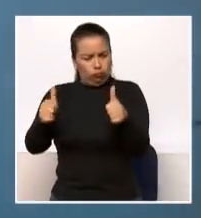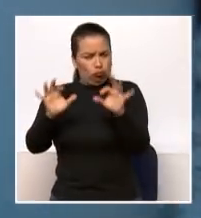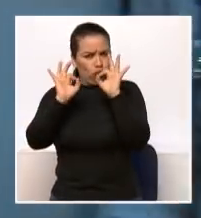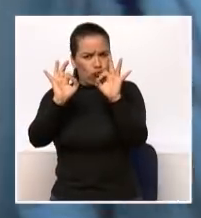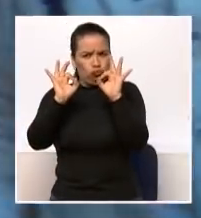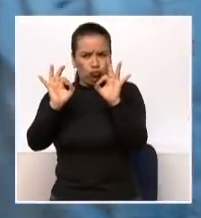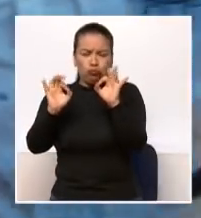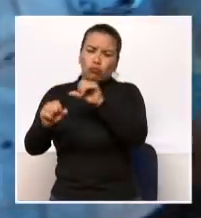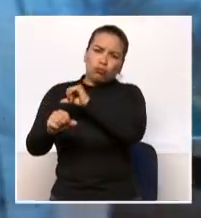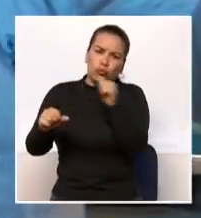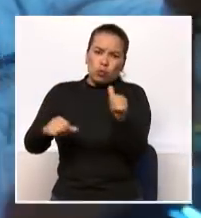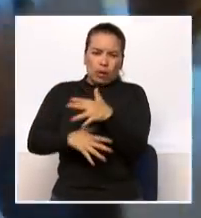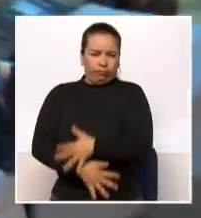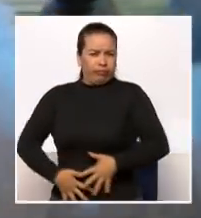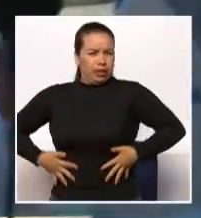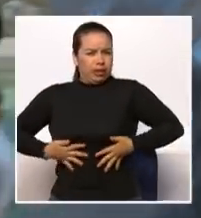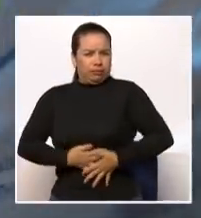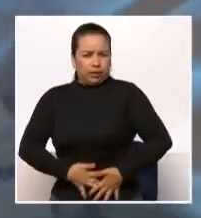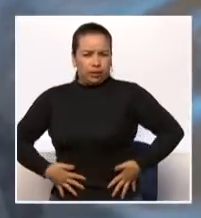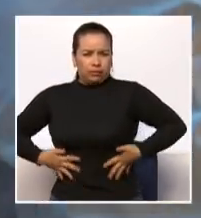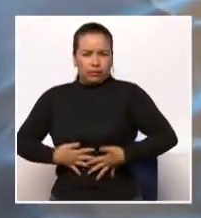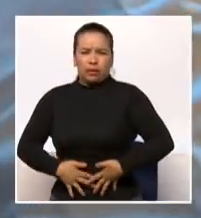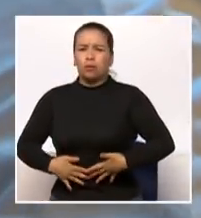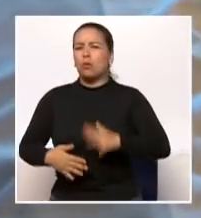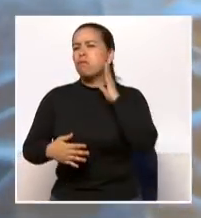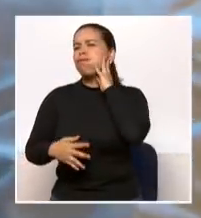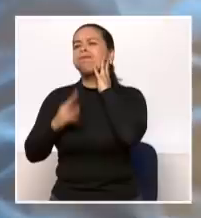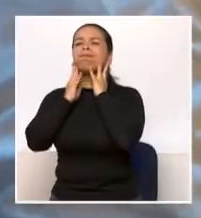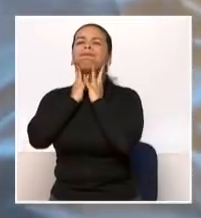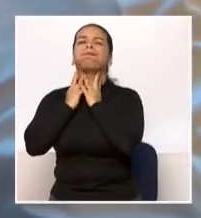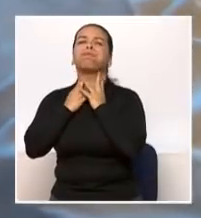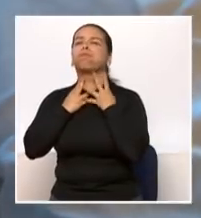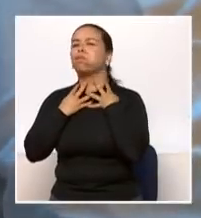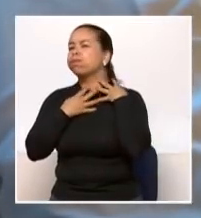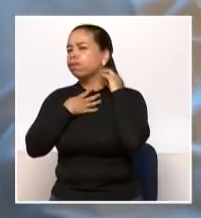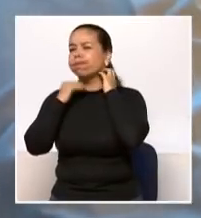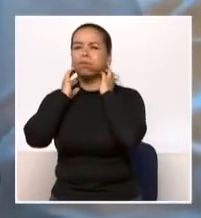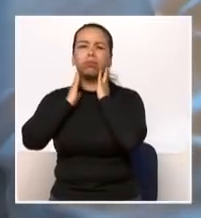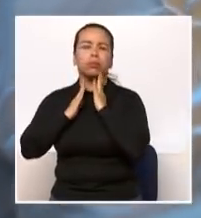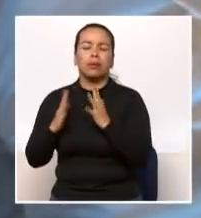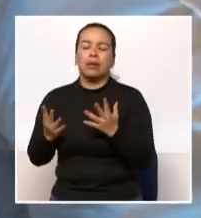zona retroperitoneal que hay tantos ganglios, están tantas